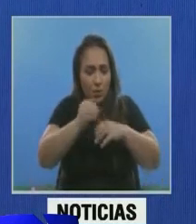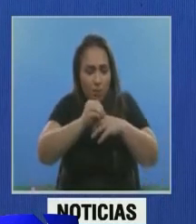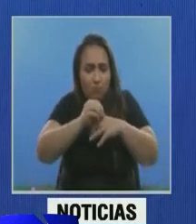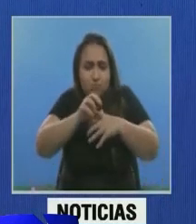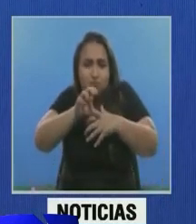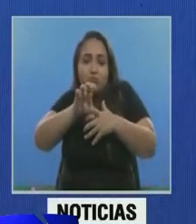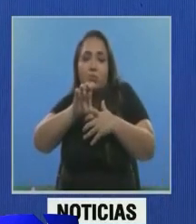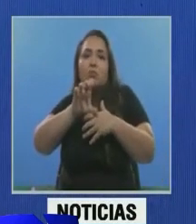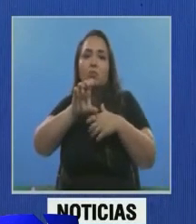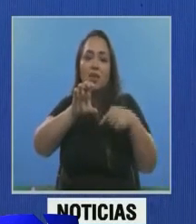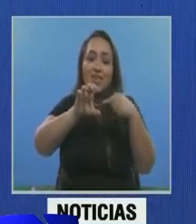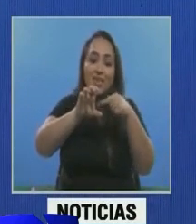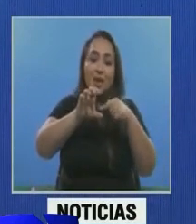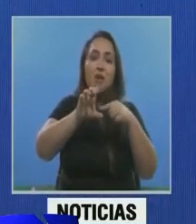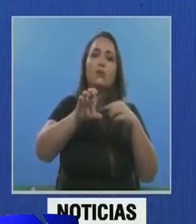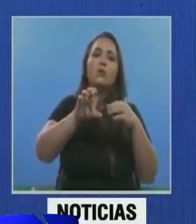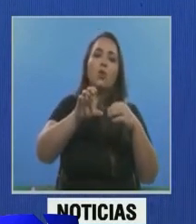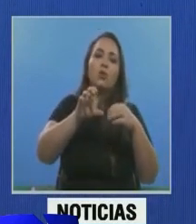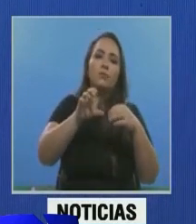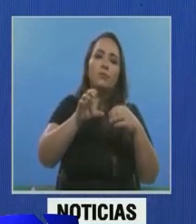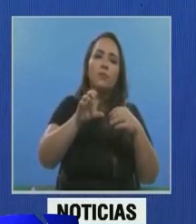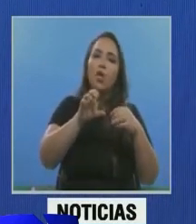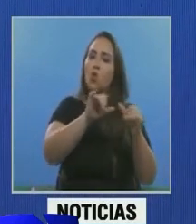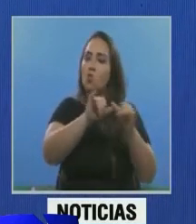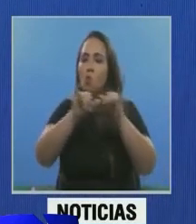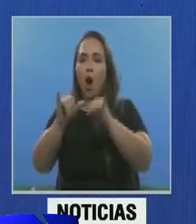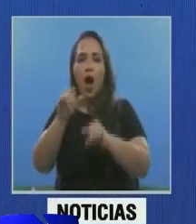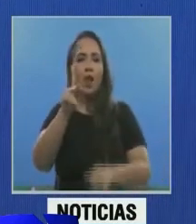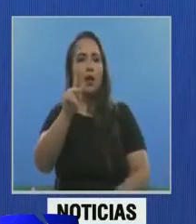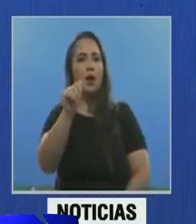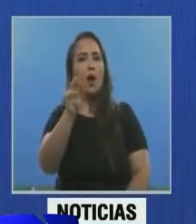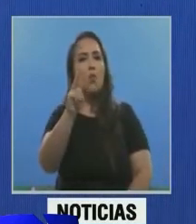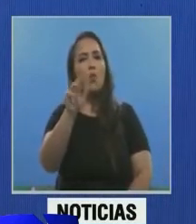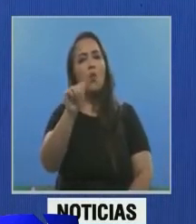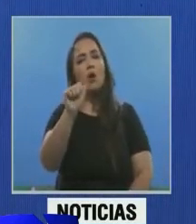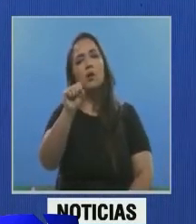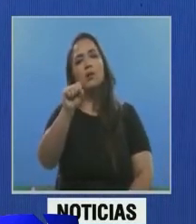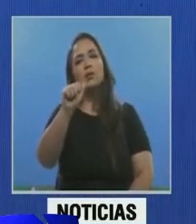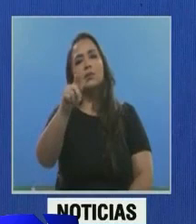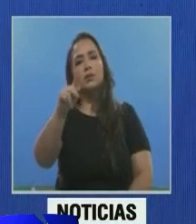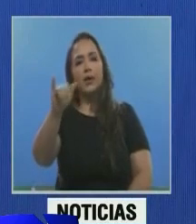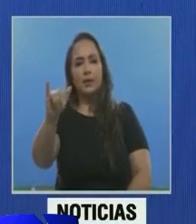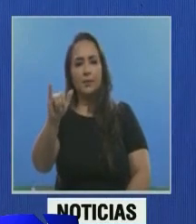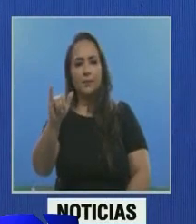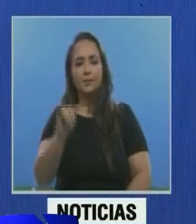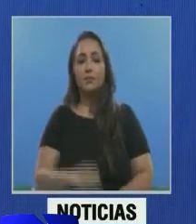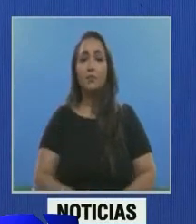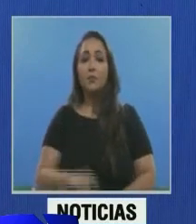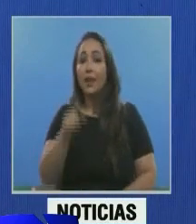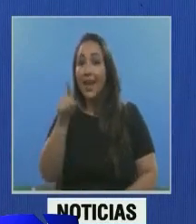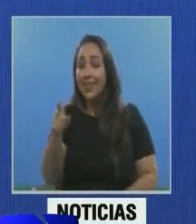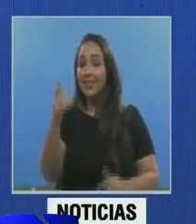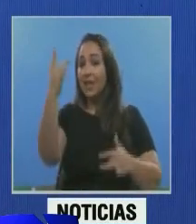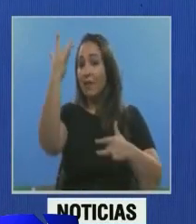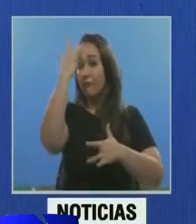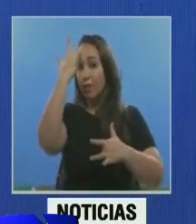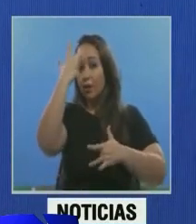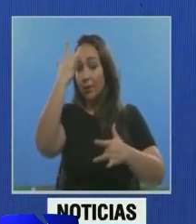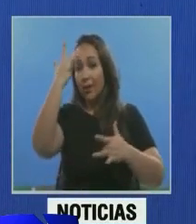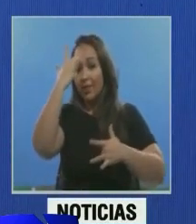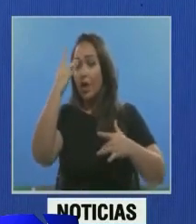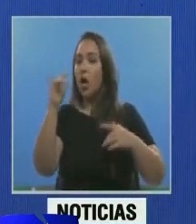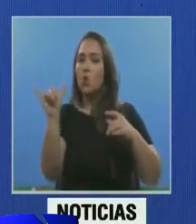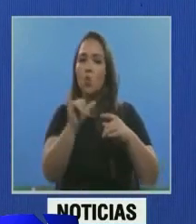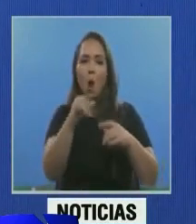a la que produce la enfermedad de kawasaki que también es una enfermedad inflamatoria que afecta a los vasos sanguíneos